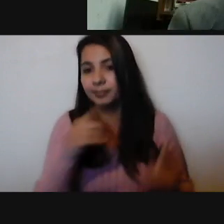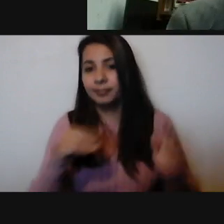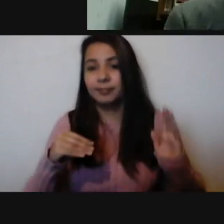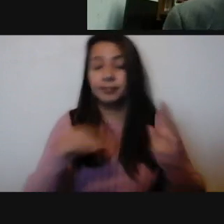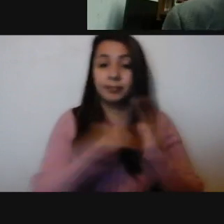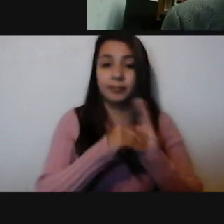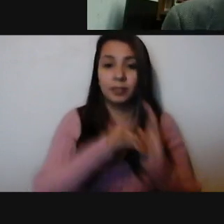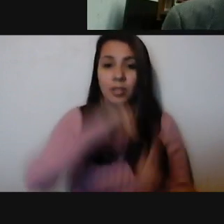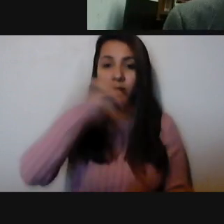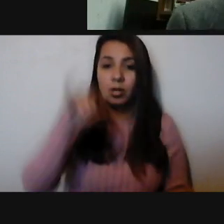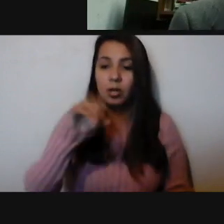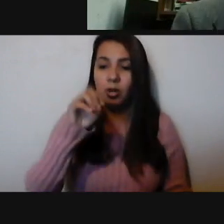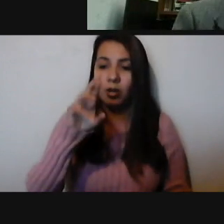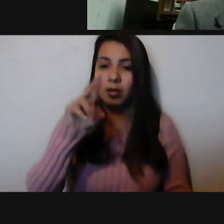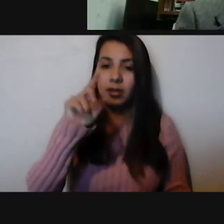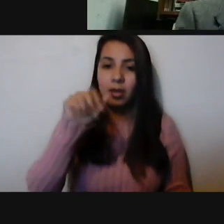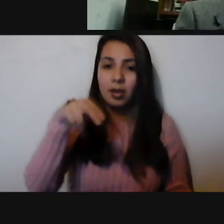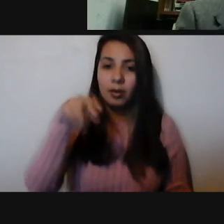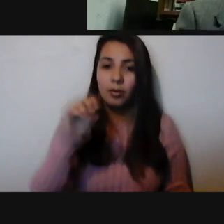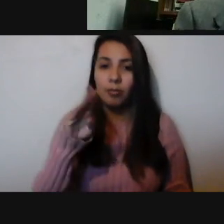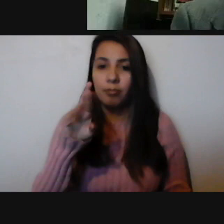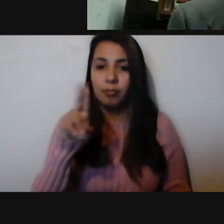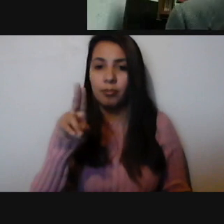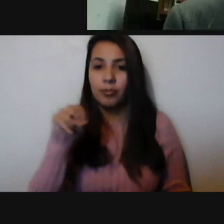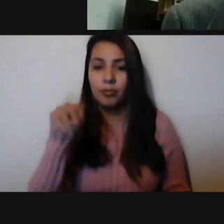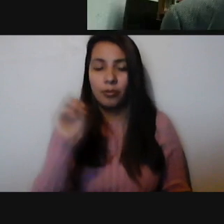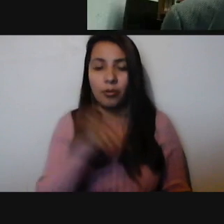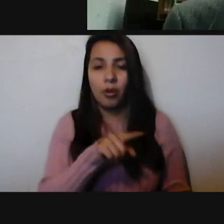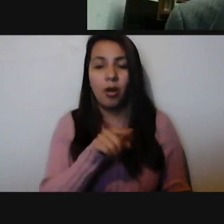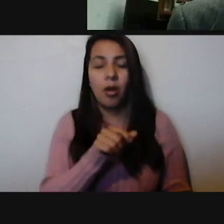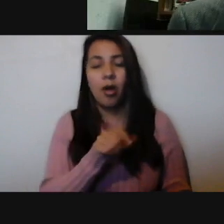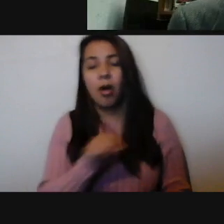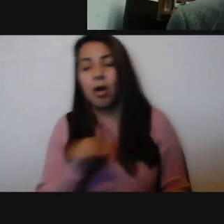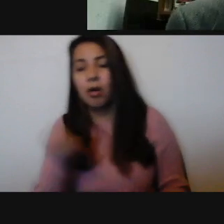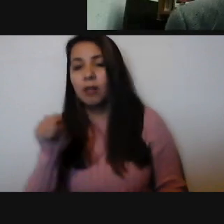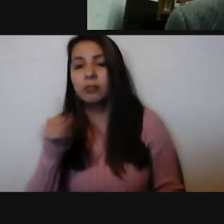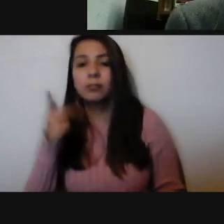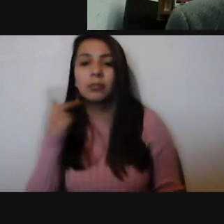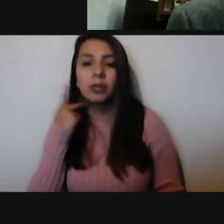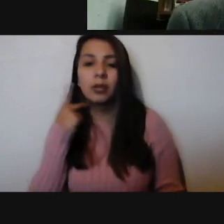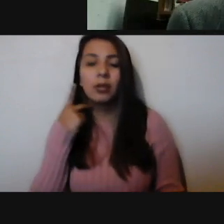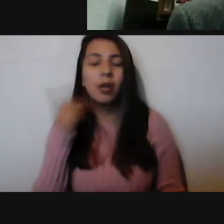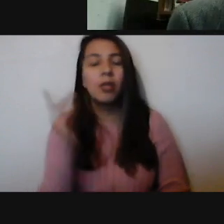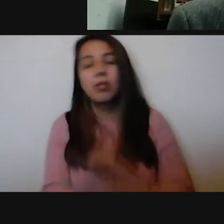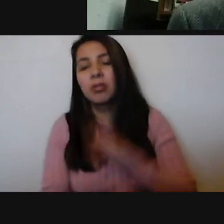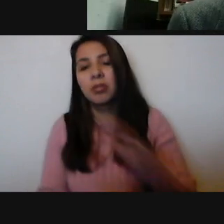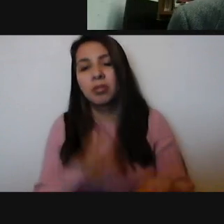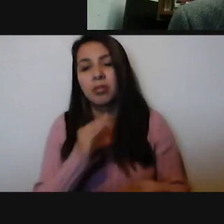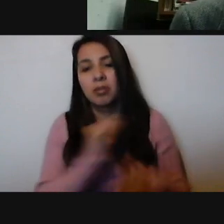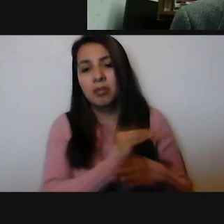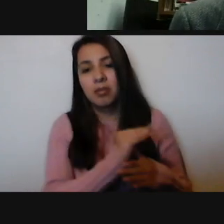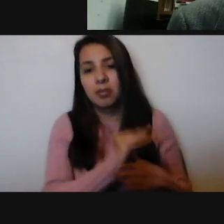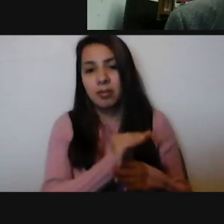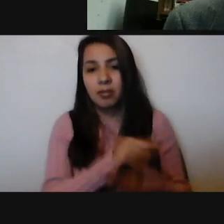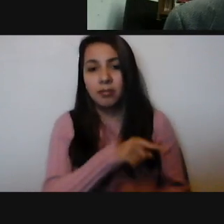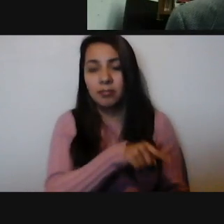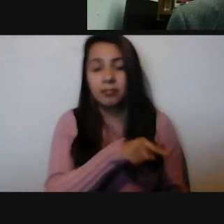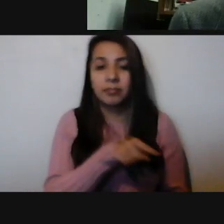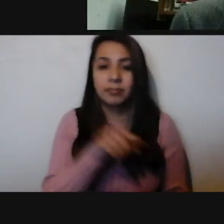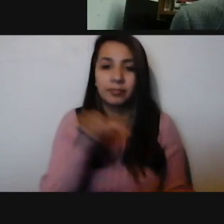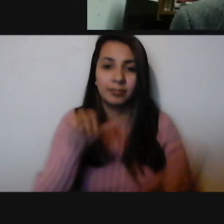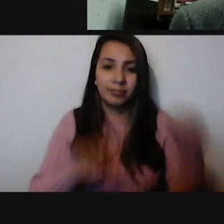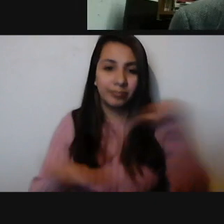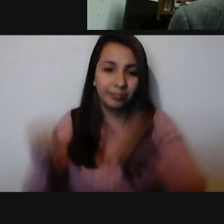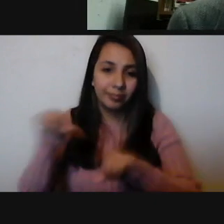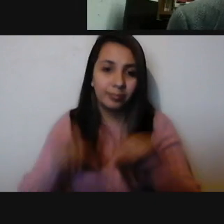Y tiene una dedicatoria a Giordano Bruno, ¿no? Giordano Bruno pues se metió ahí en algunas cosas medio políticas y no le